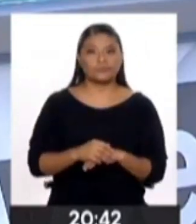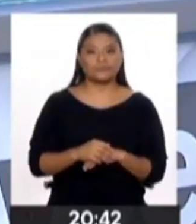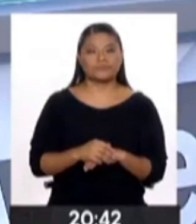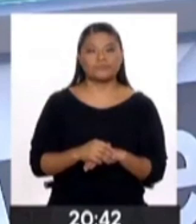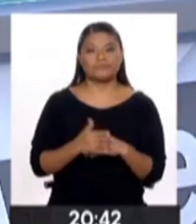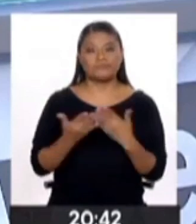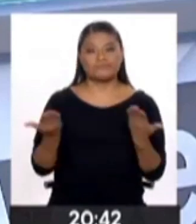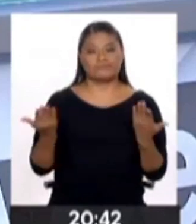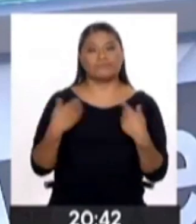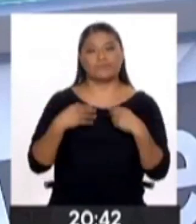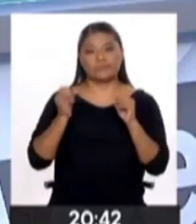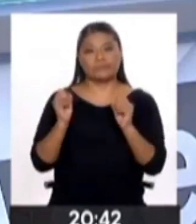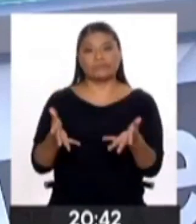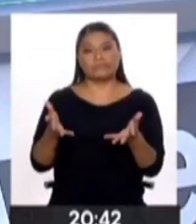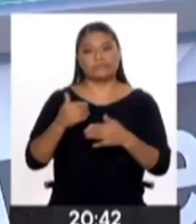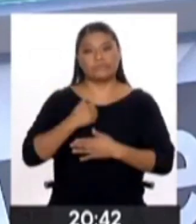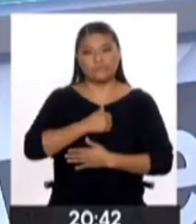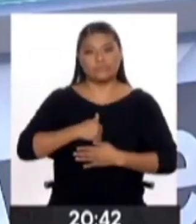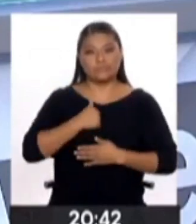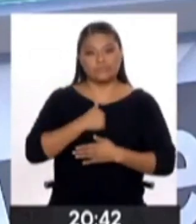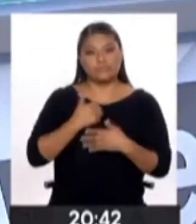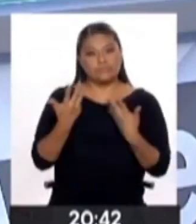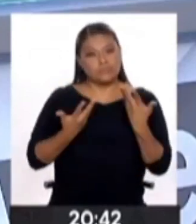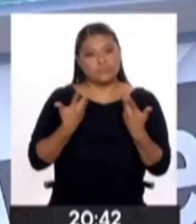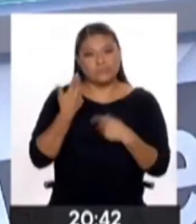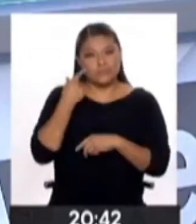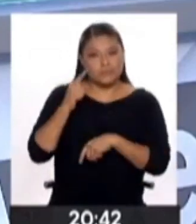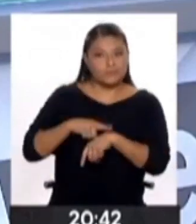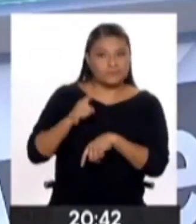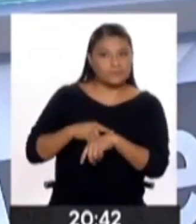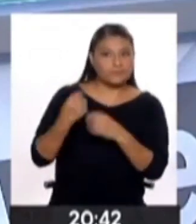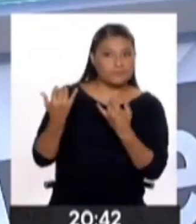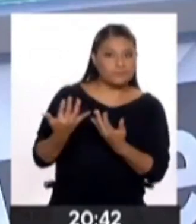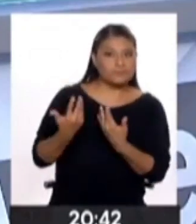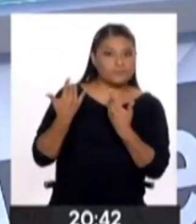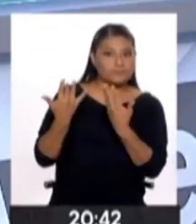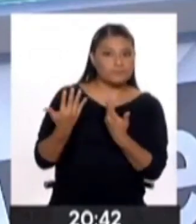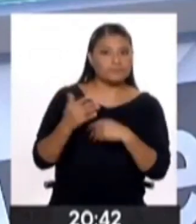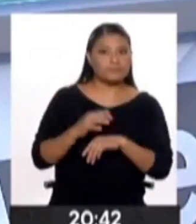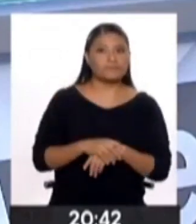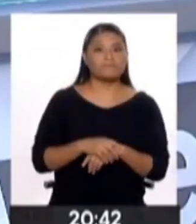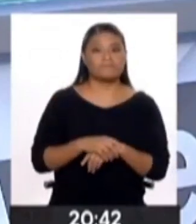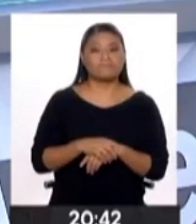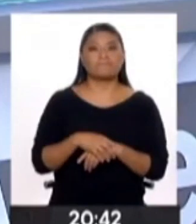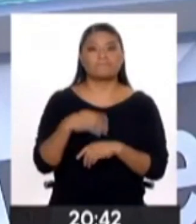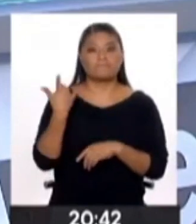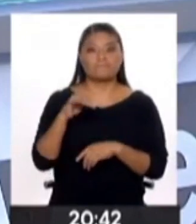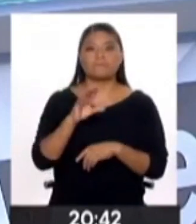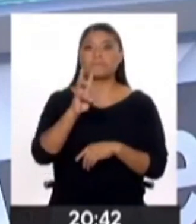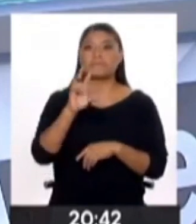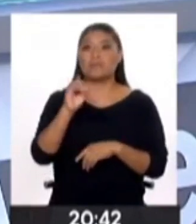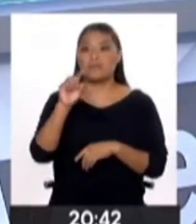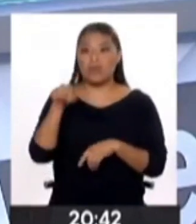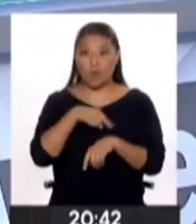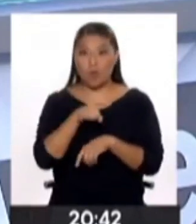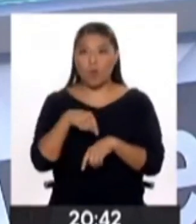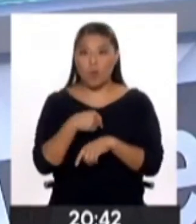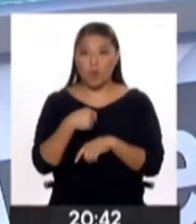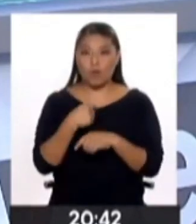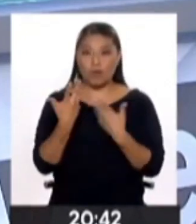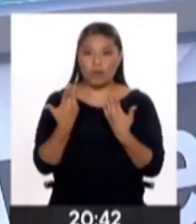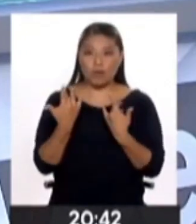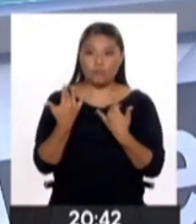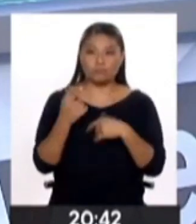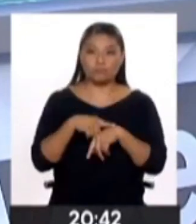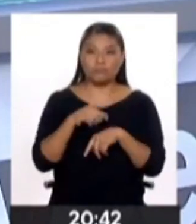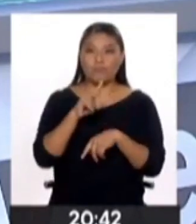una desgracia de este tipo. No tienen aire por 24 horas, les quedan 60 básicamente... horas. No, 60 horas. Son 60 en total, ya